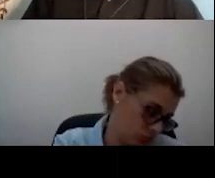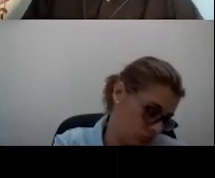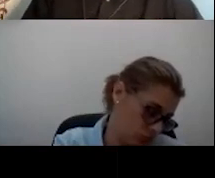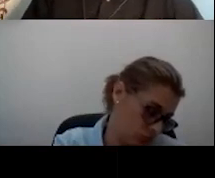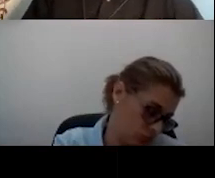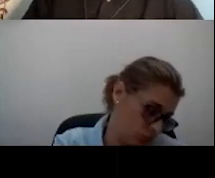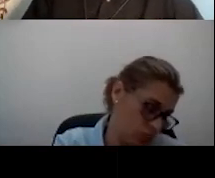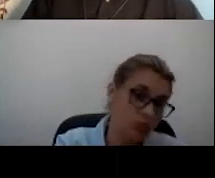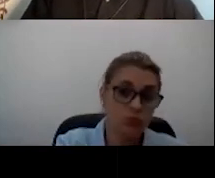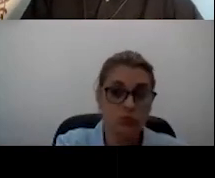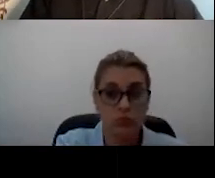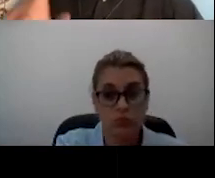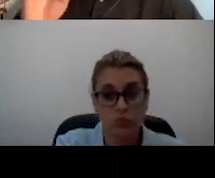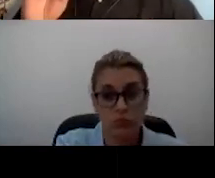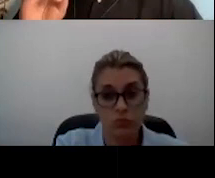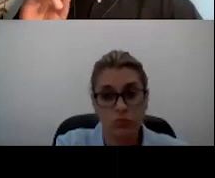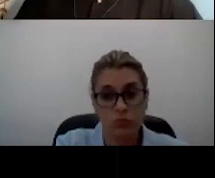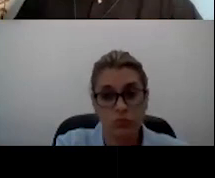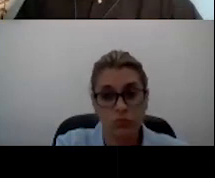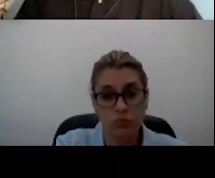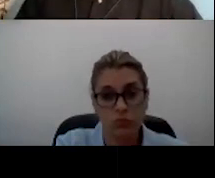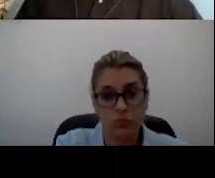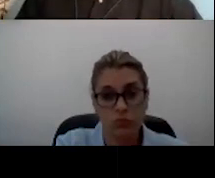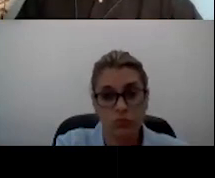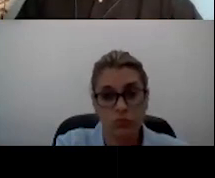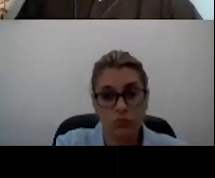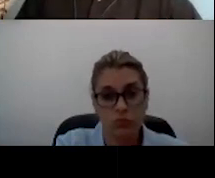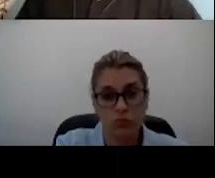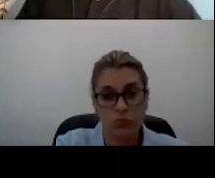arriba de nosotros, bueno, si los medimos por